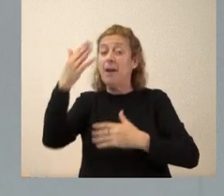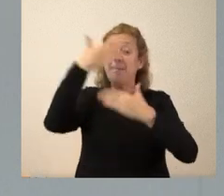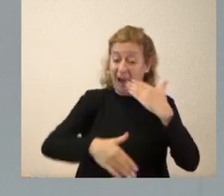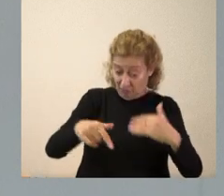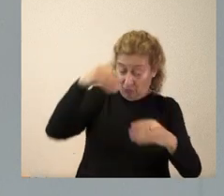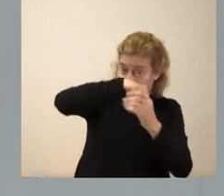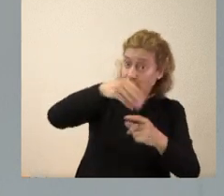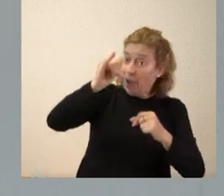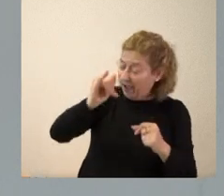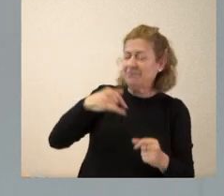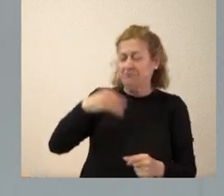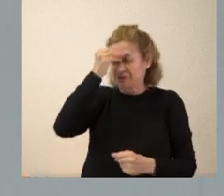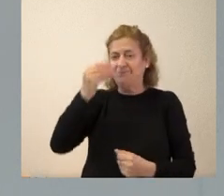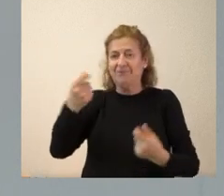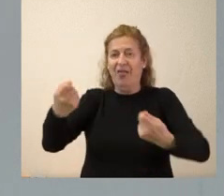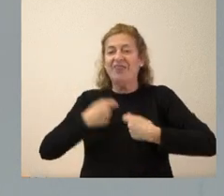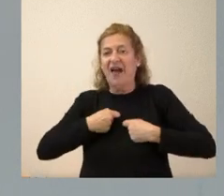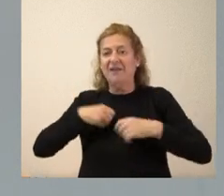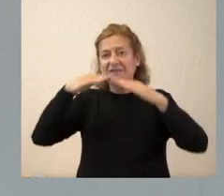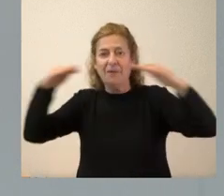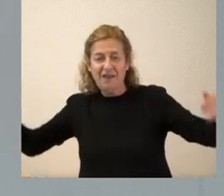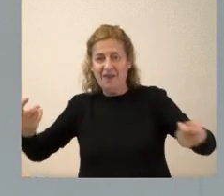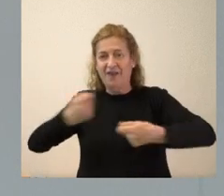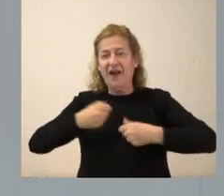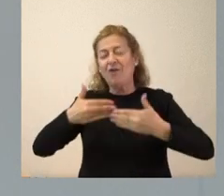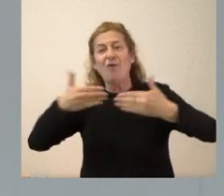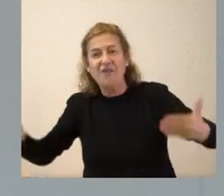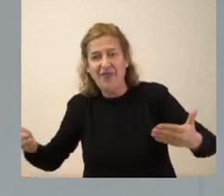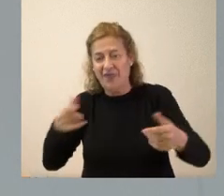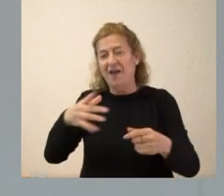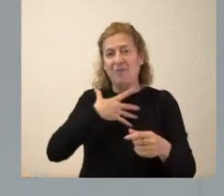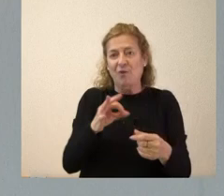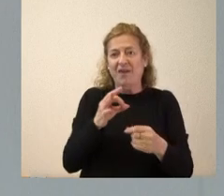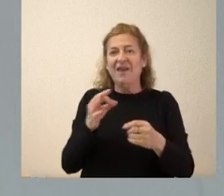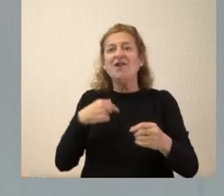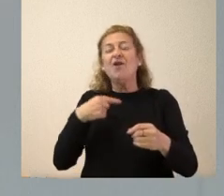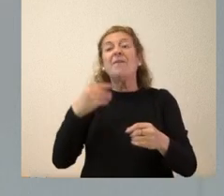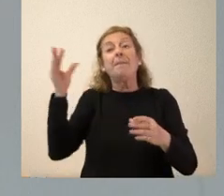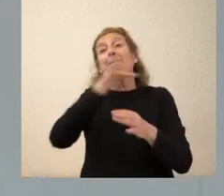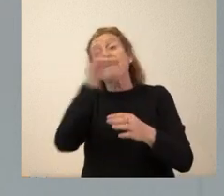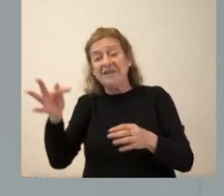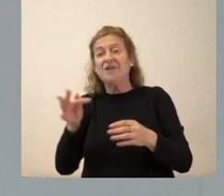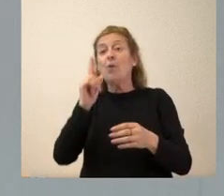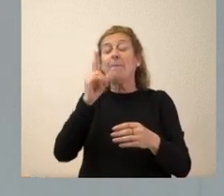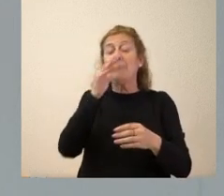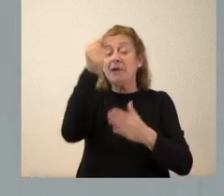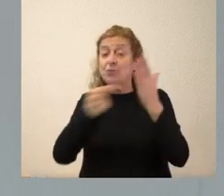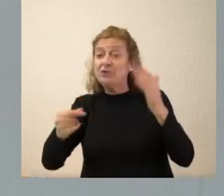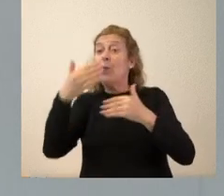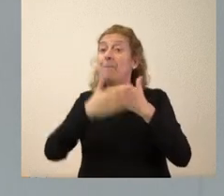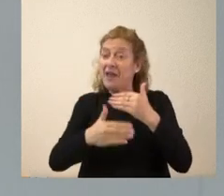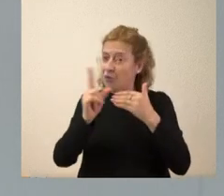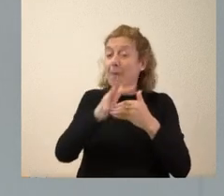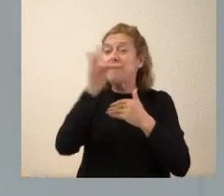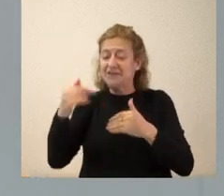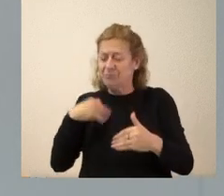es un elemento positivo y Esto va a ocurrir en nuestra comunidad Autónoma con el añadido de que no solamente tenemos un presupuesto y lo tenemos en plazo sino que además creemos que tenemos un